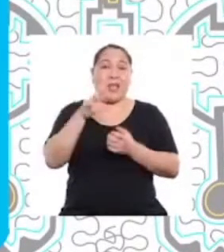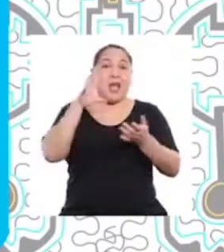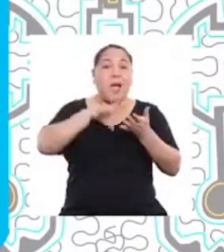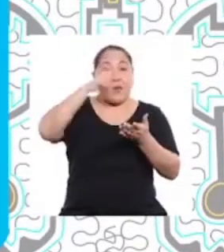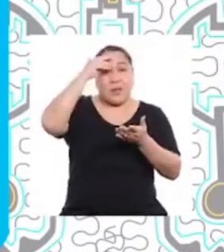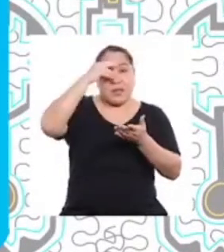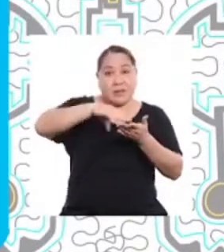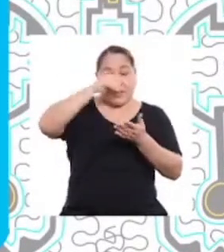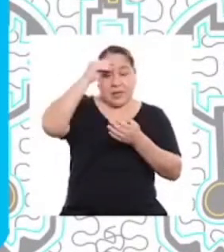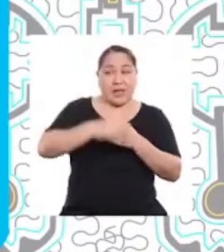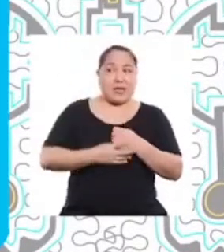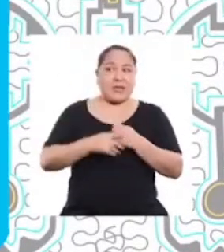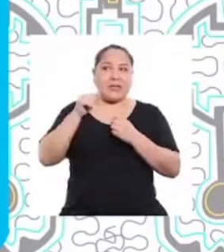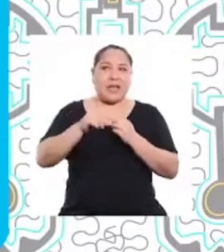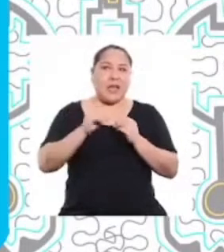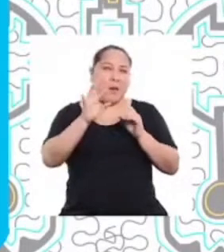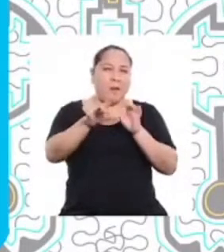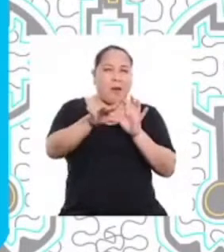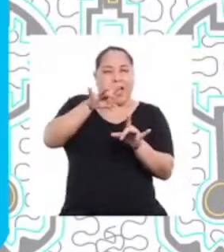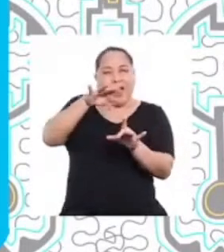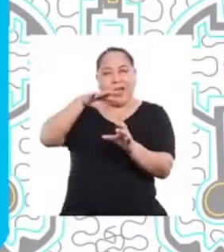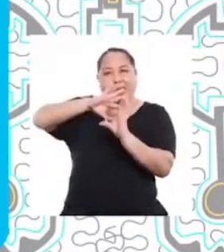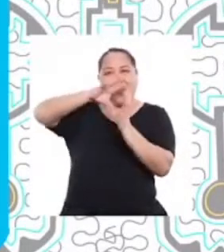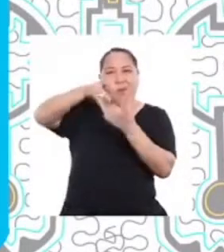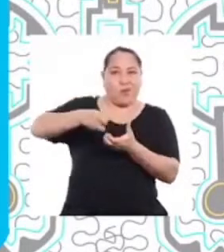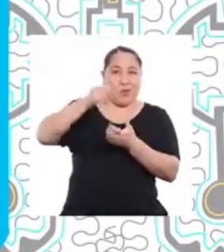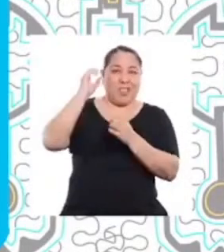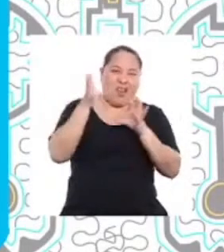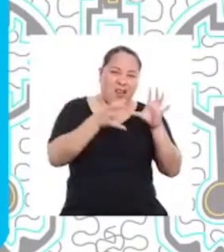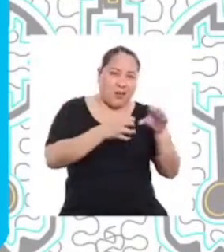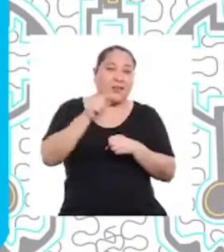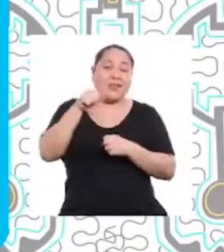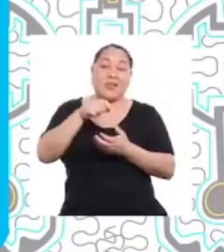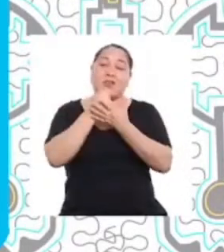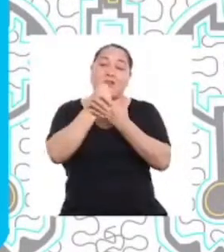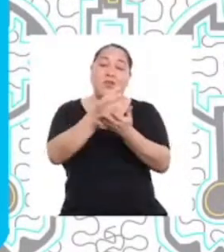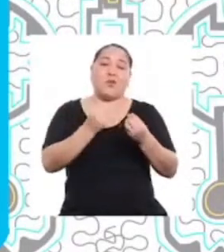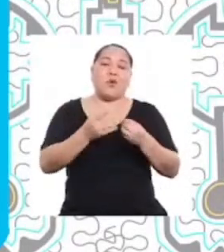los aprendizajes que tenemos en el mágico mundo de Decau son muy útiles.